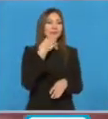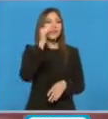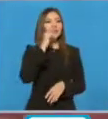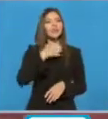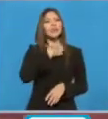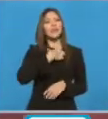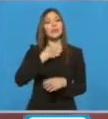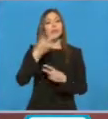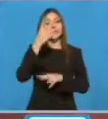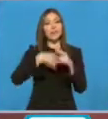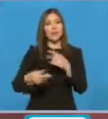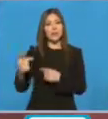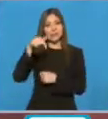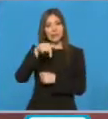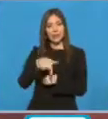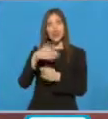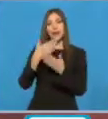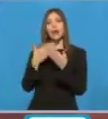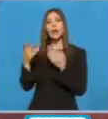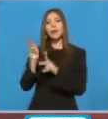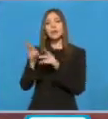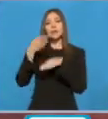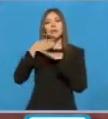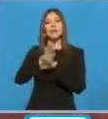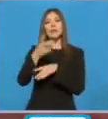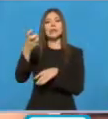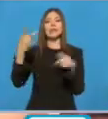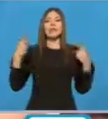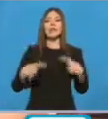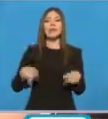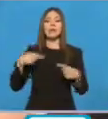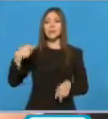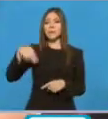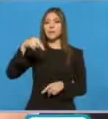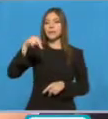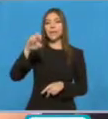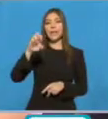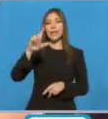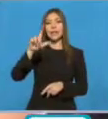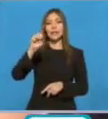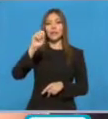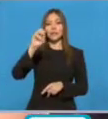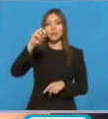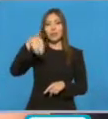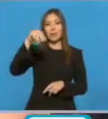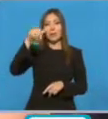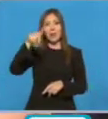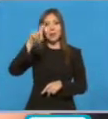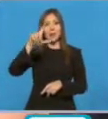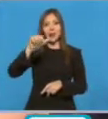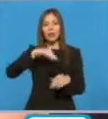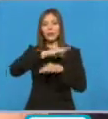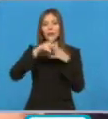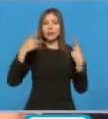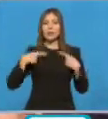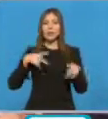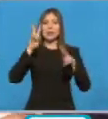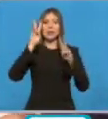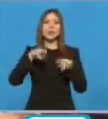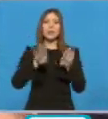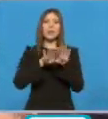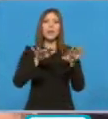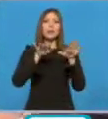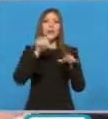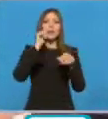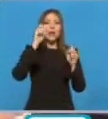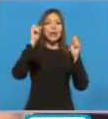con nosotros y en esta ocasión más para platicar de este personaje que es Nelson Mandela, que sabemos que es tan admirado, pero cuéntanos tú que eres la